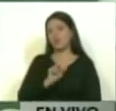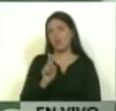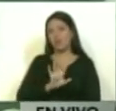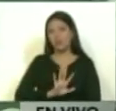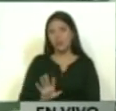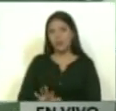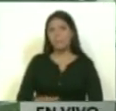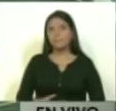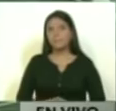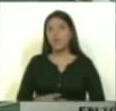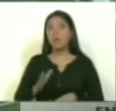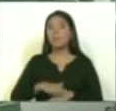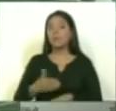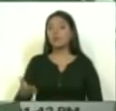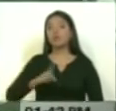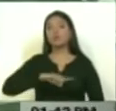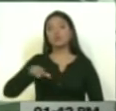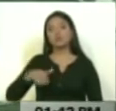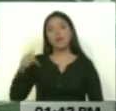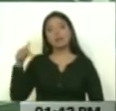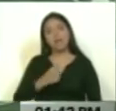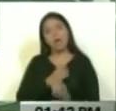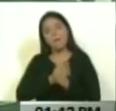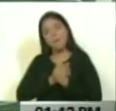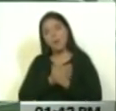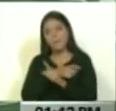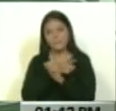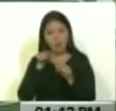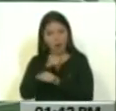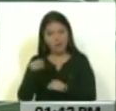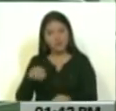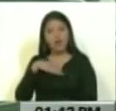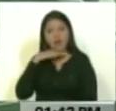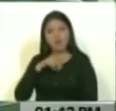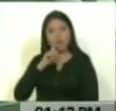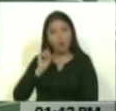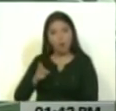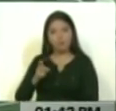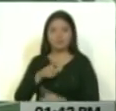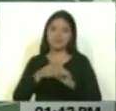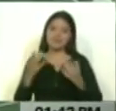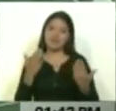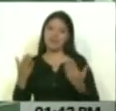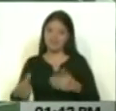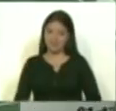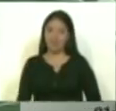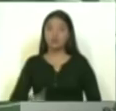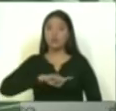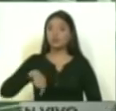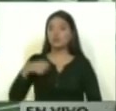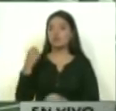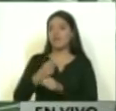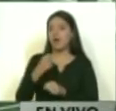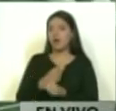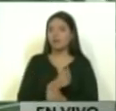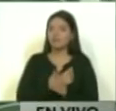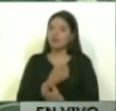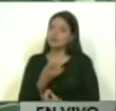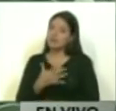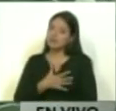mencionar. Porque nosotros estamos llenos de amor mientras ellos están llenos de odio. Ahí es donde está la gran diferencia. Nosotros trabajamos con pasión y con